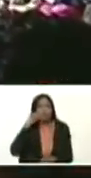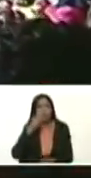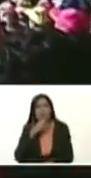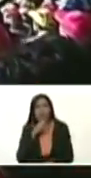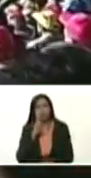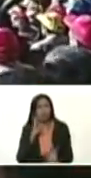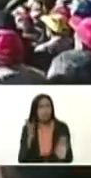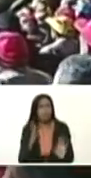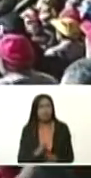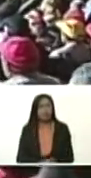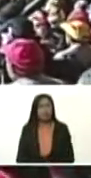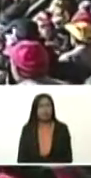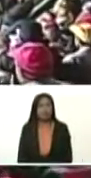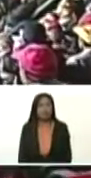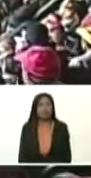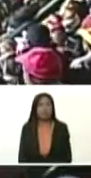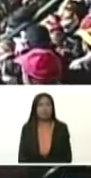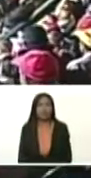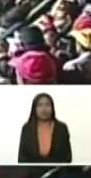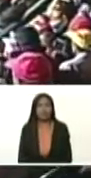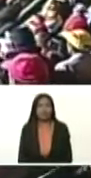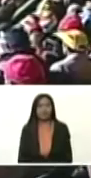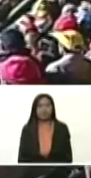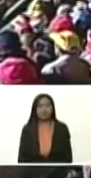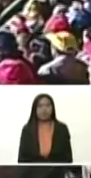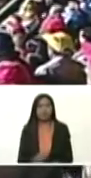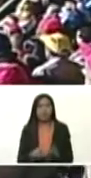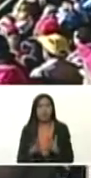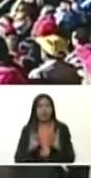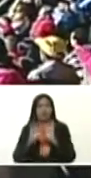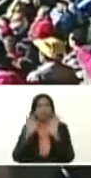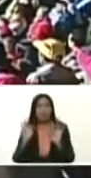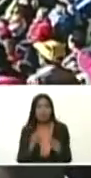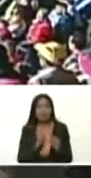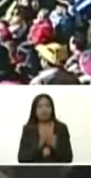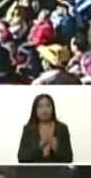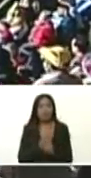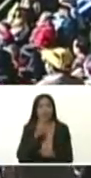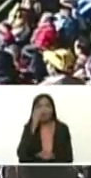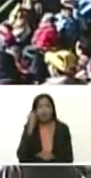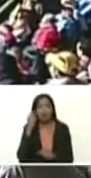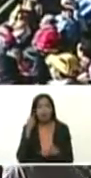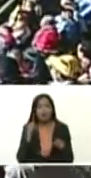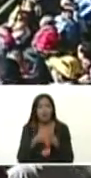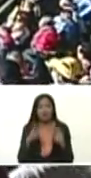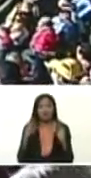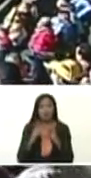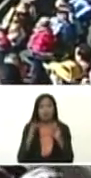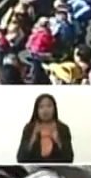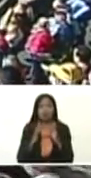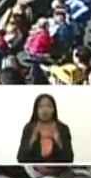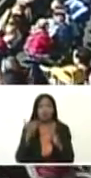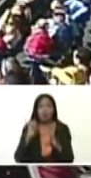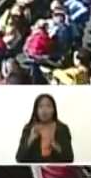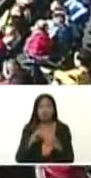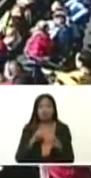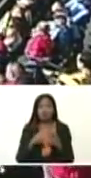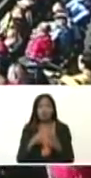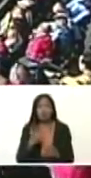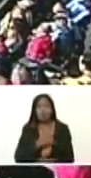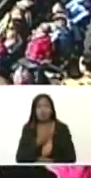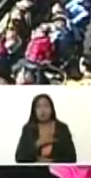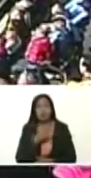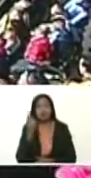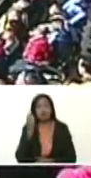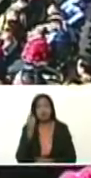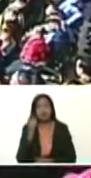buzo. Ingeniero especialista en ese trabajo de conexión, ¿sí? Entonces, la universidad,